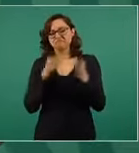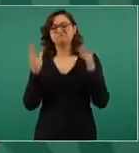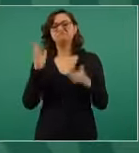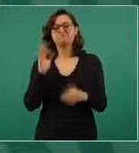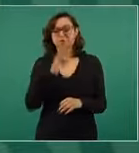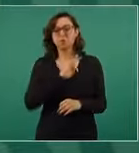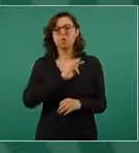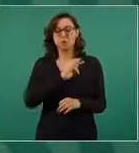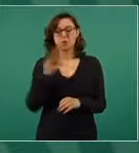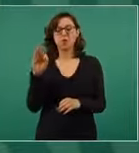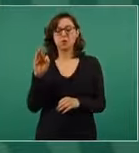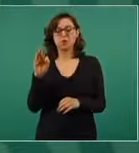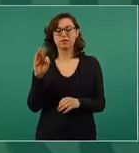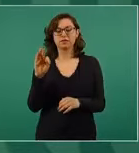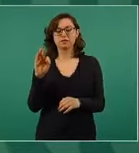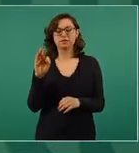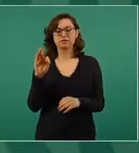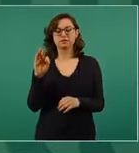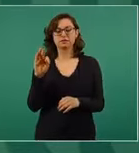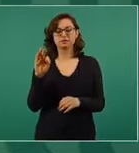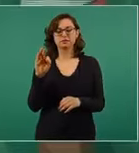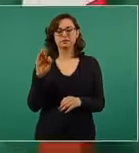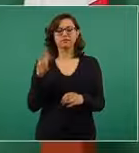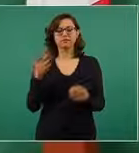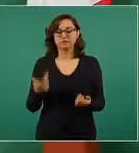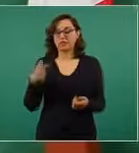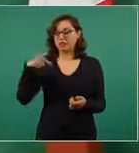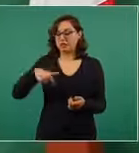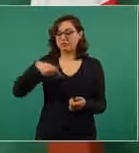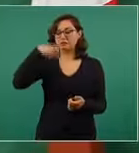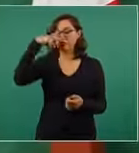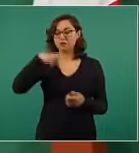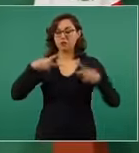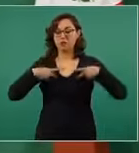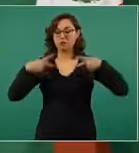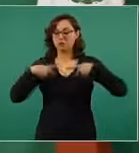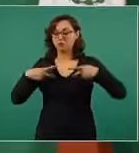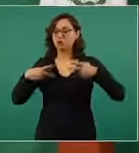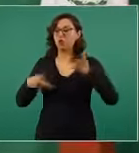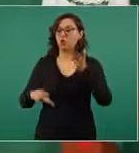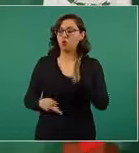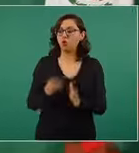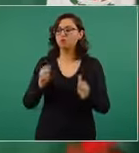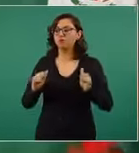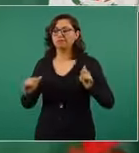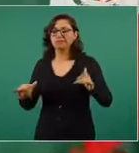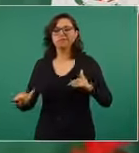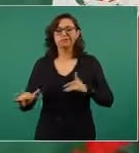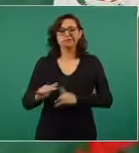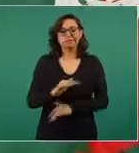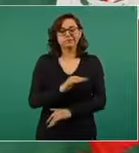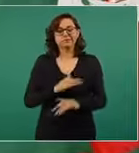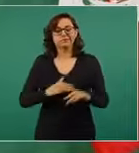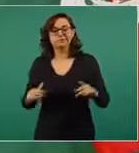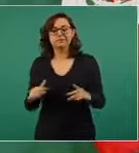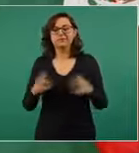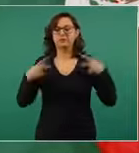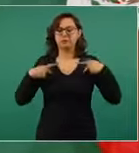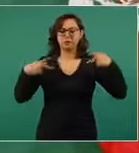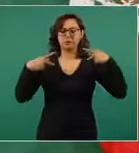El que haya de nuevo en México movilidad social, que el hijo del campesino, del obrero, del